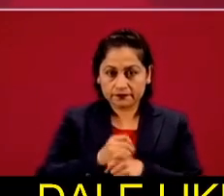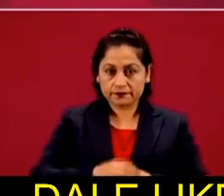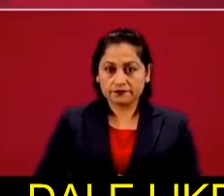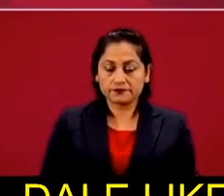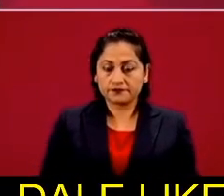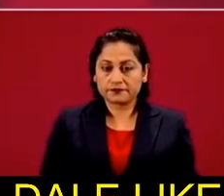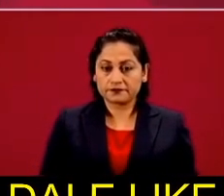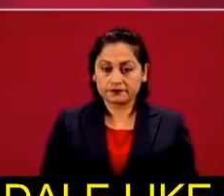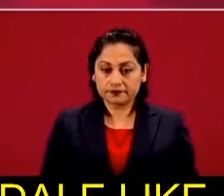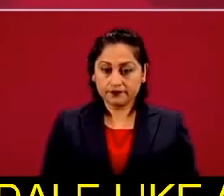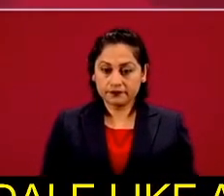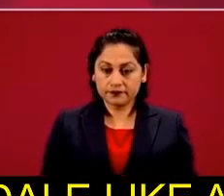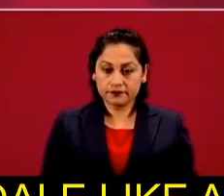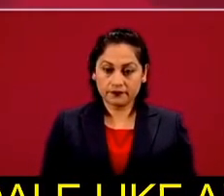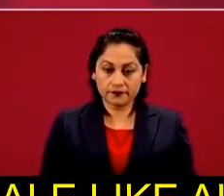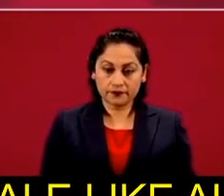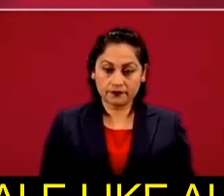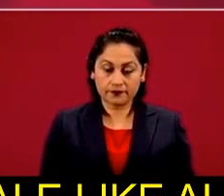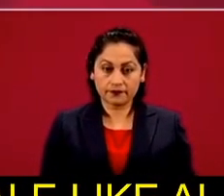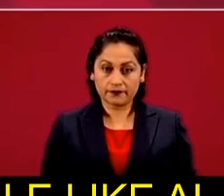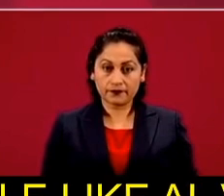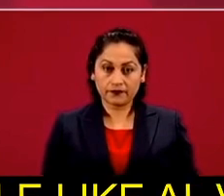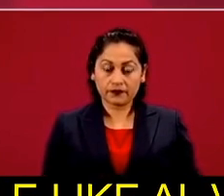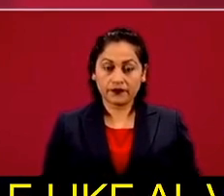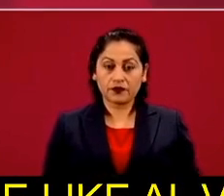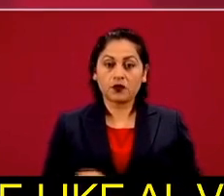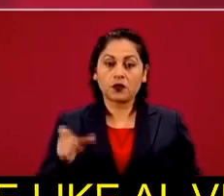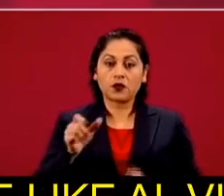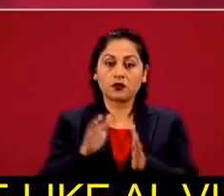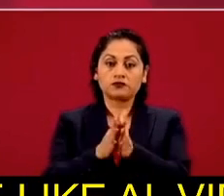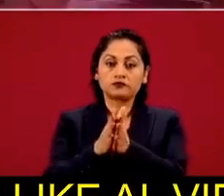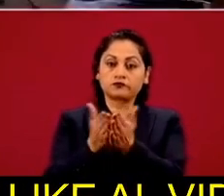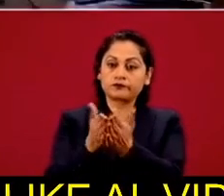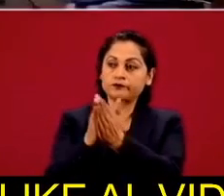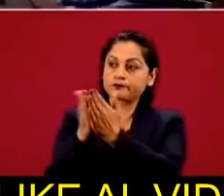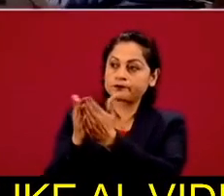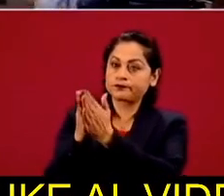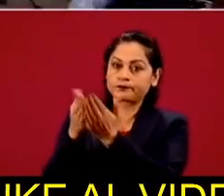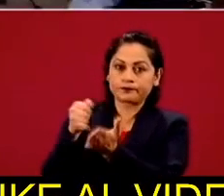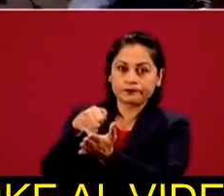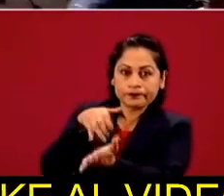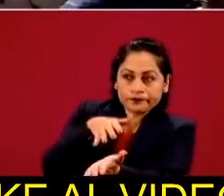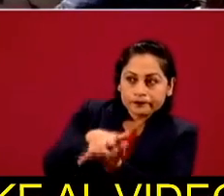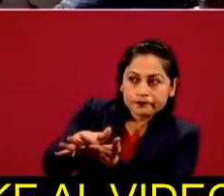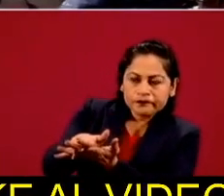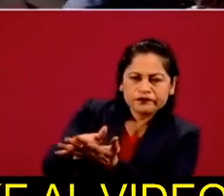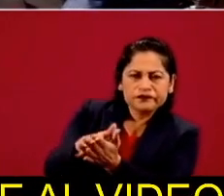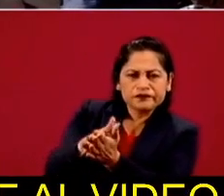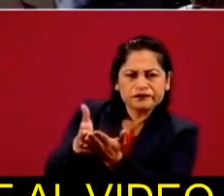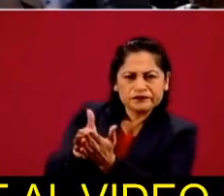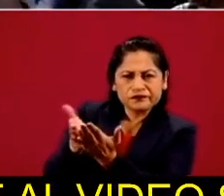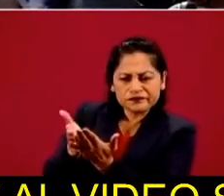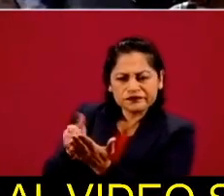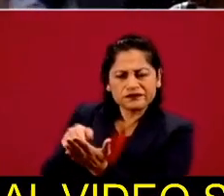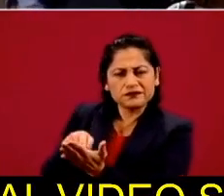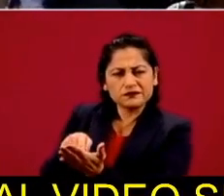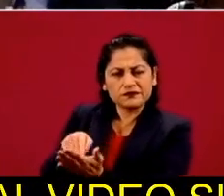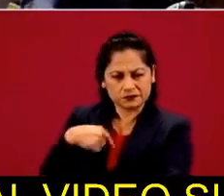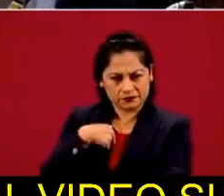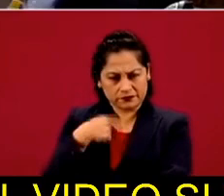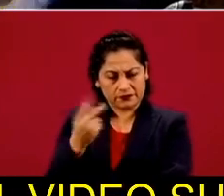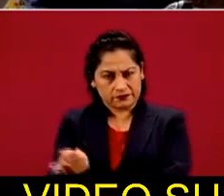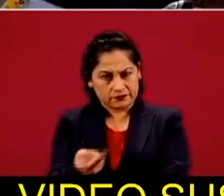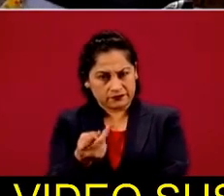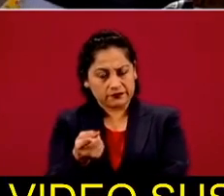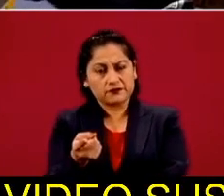la edición de libros, en lo editorial, ¿cuántos libros